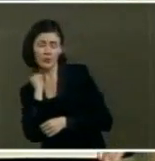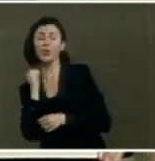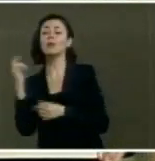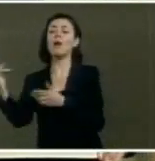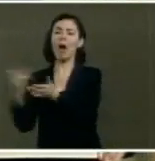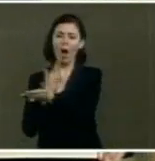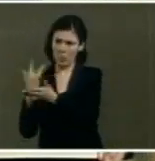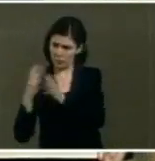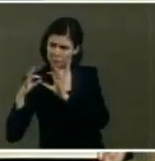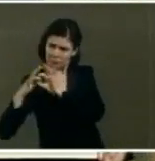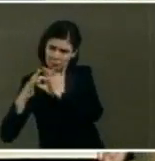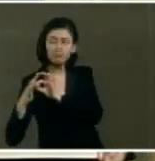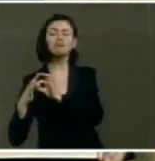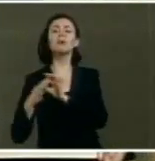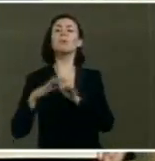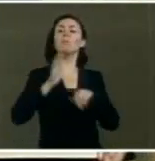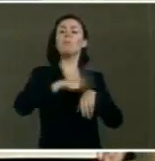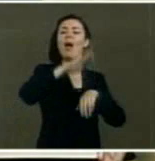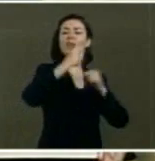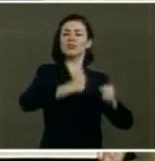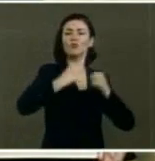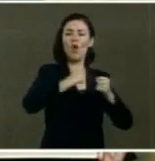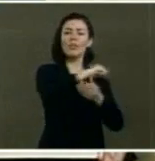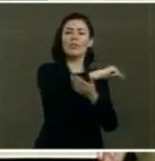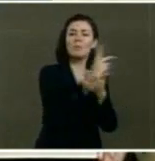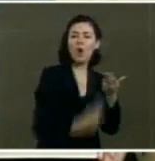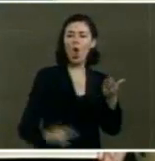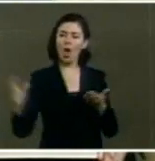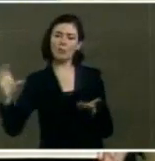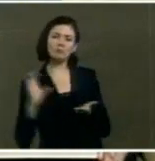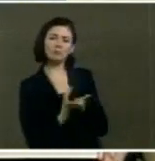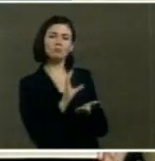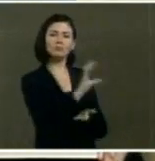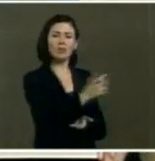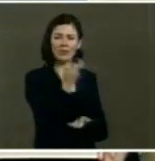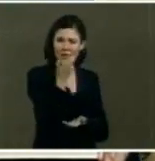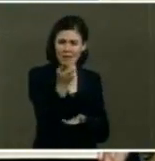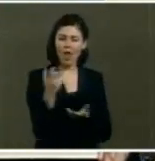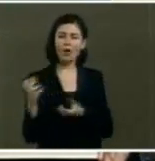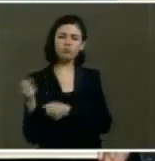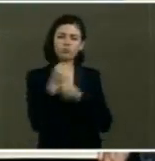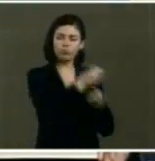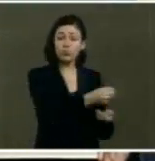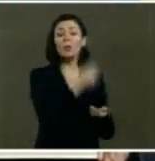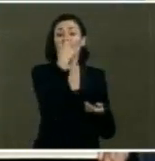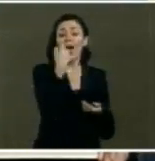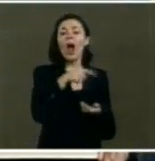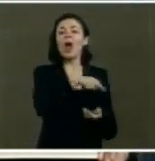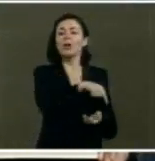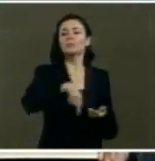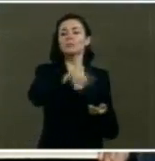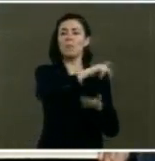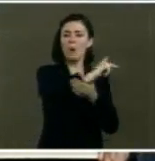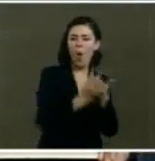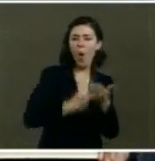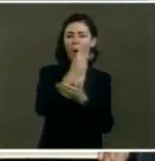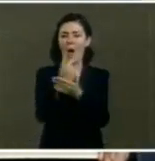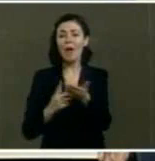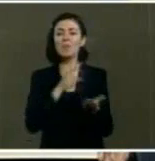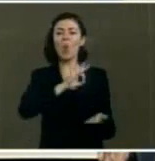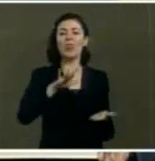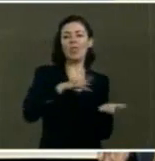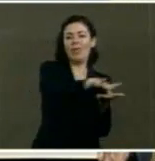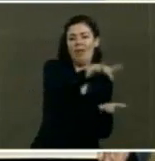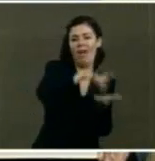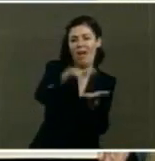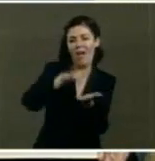programas sociales. Pese a las limitaciones presupuestales, logramos concentrar recursos públicos en el mejoramiento de